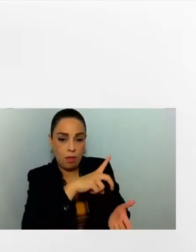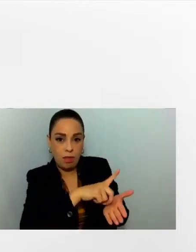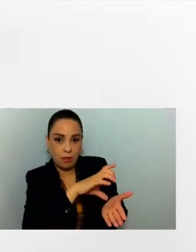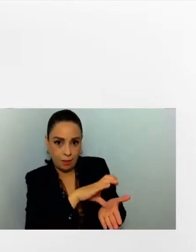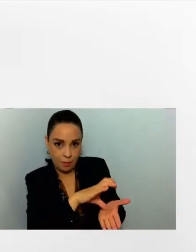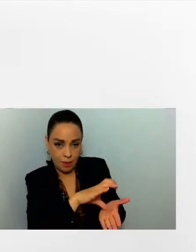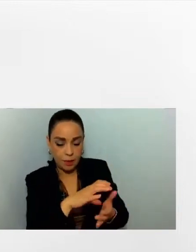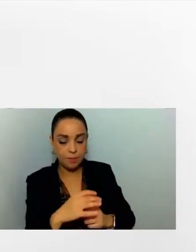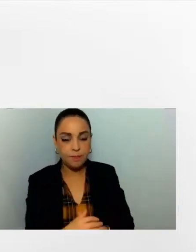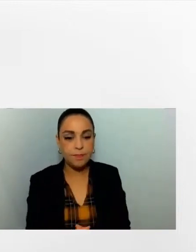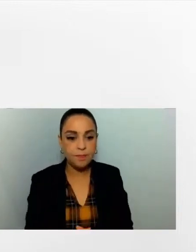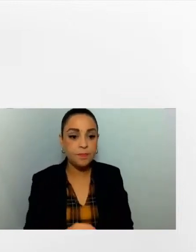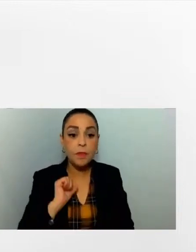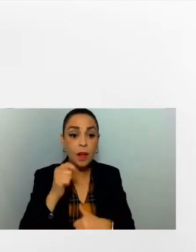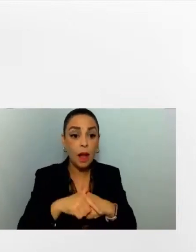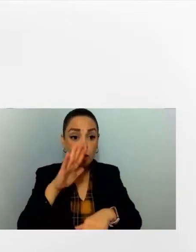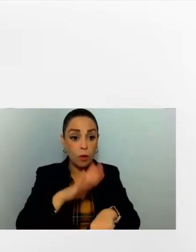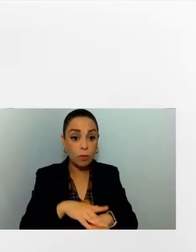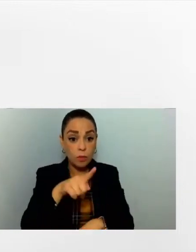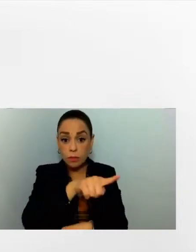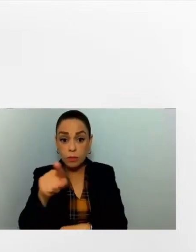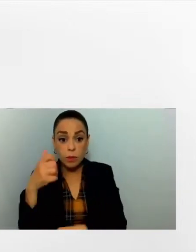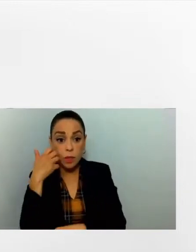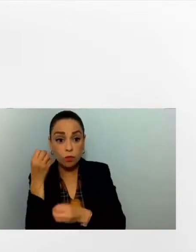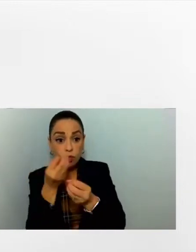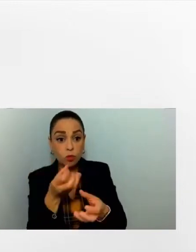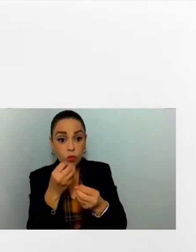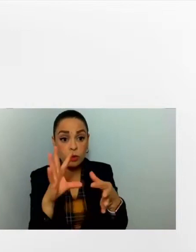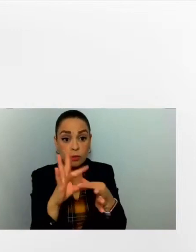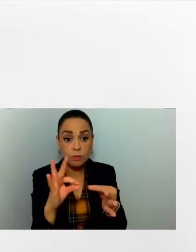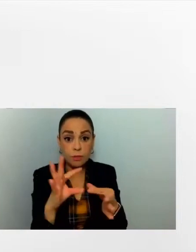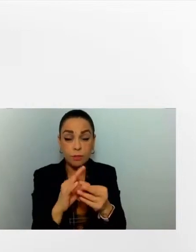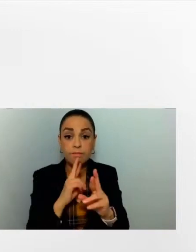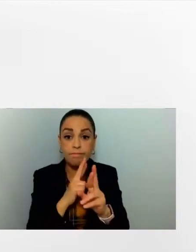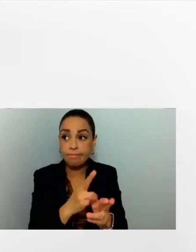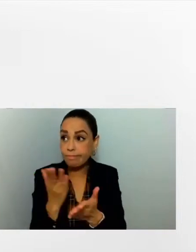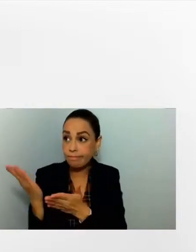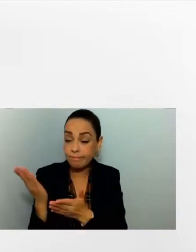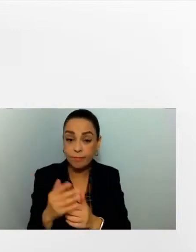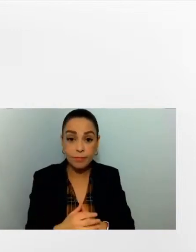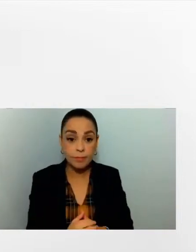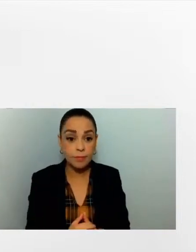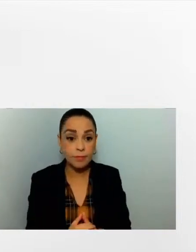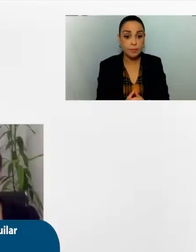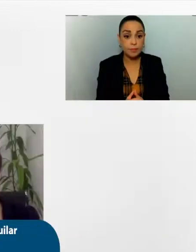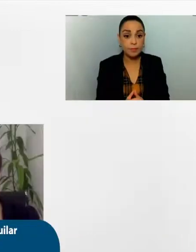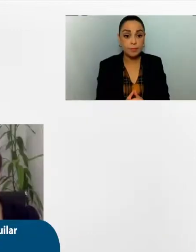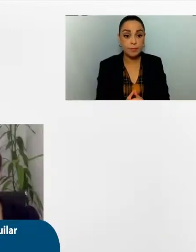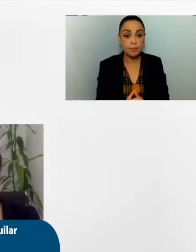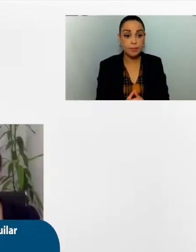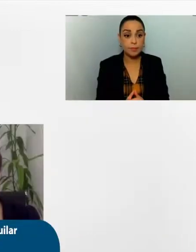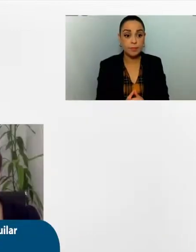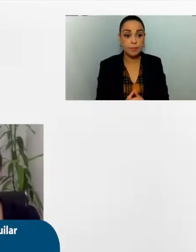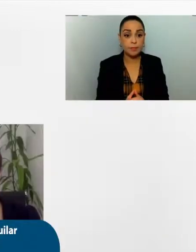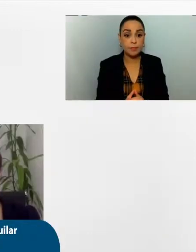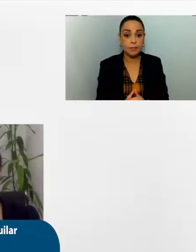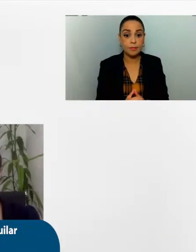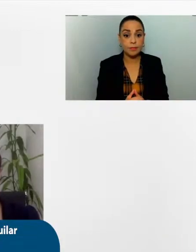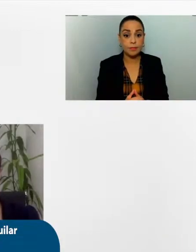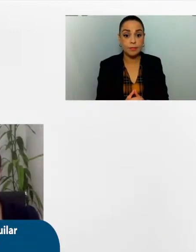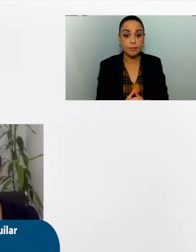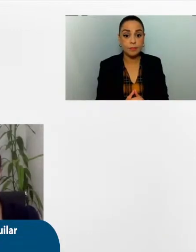¿Quieren abonar un poco más las participantes? ¿Les cedo la palabra a alguna de ustedes?